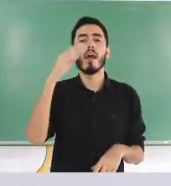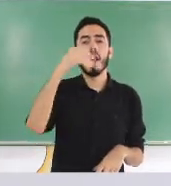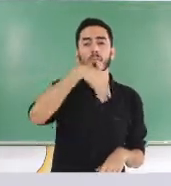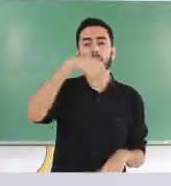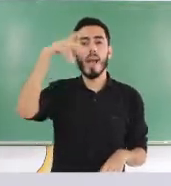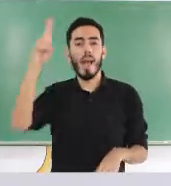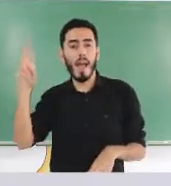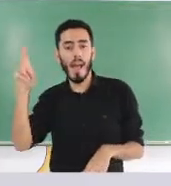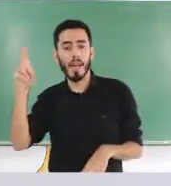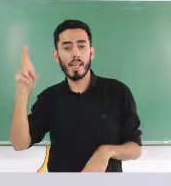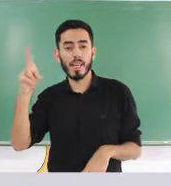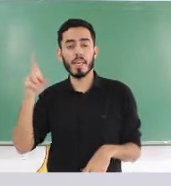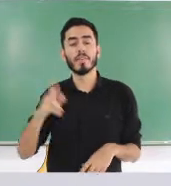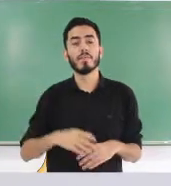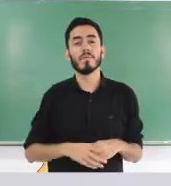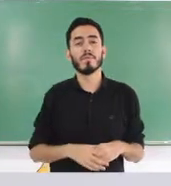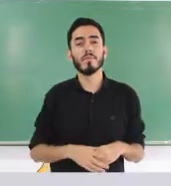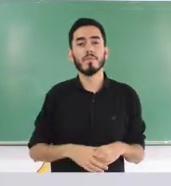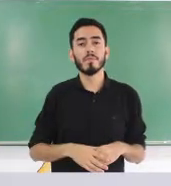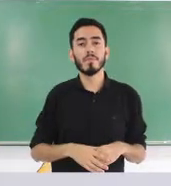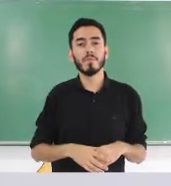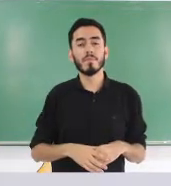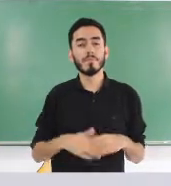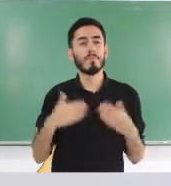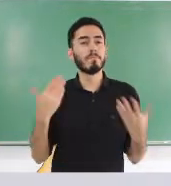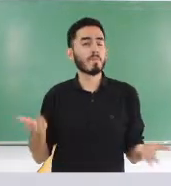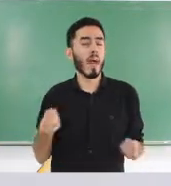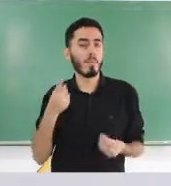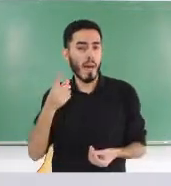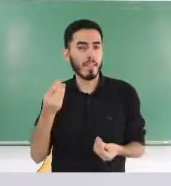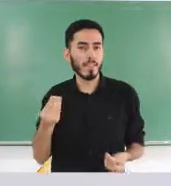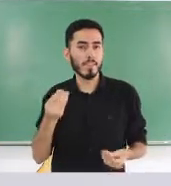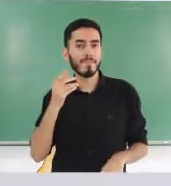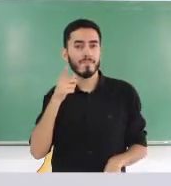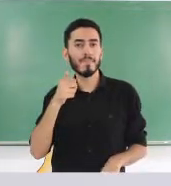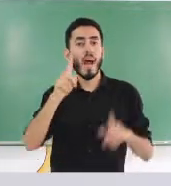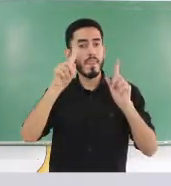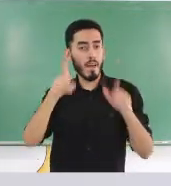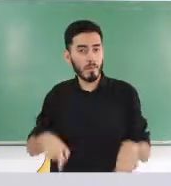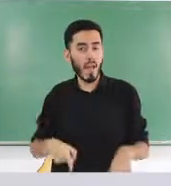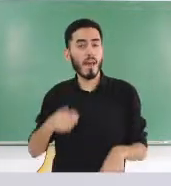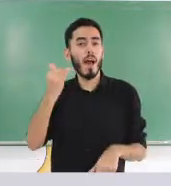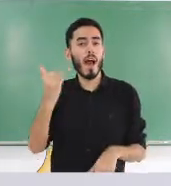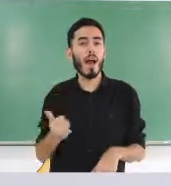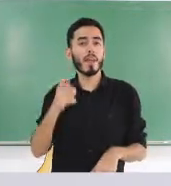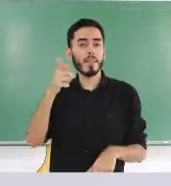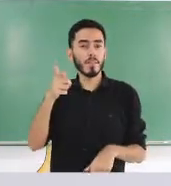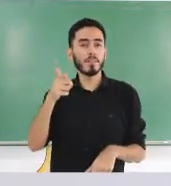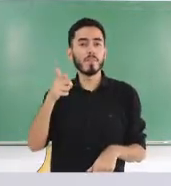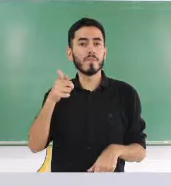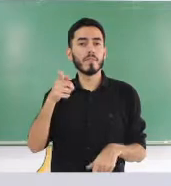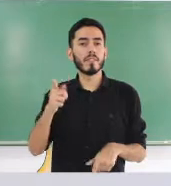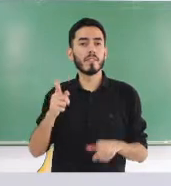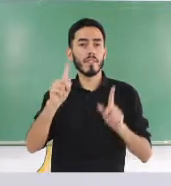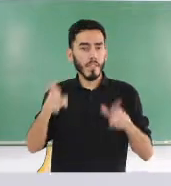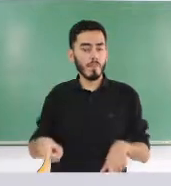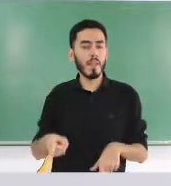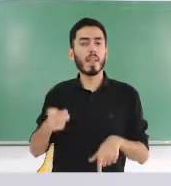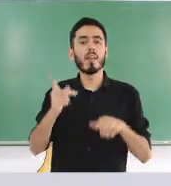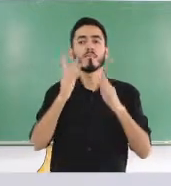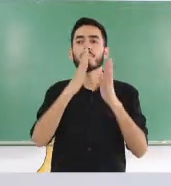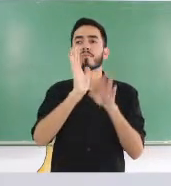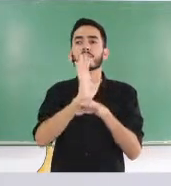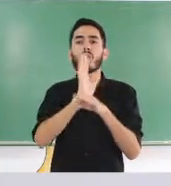paralela al lado BC. Entonces, ¿qué sucede? También se determinan segmentos